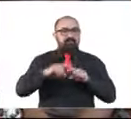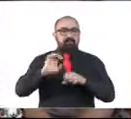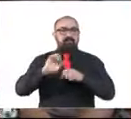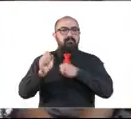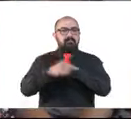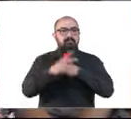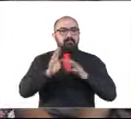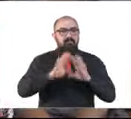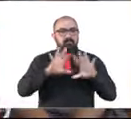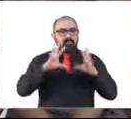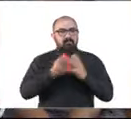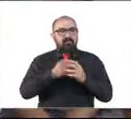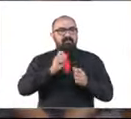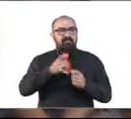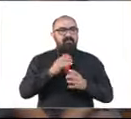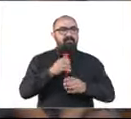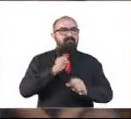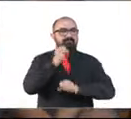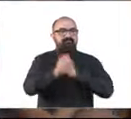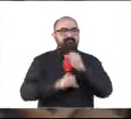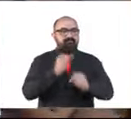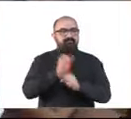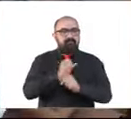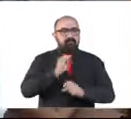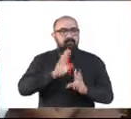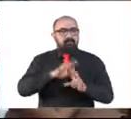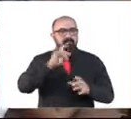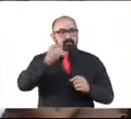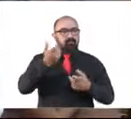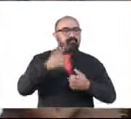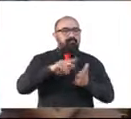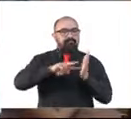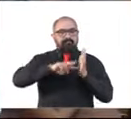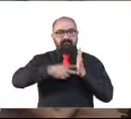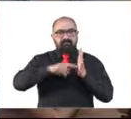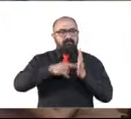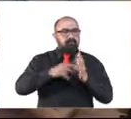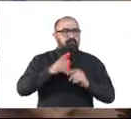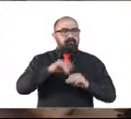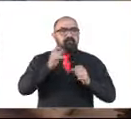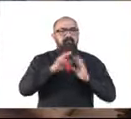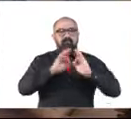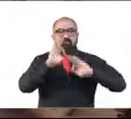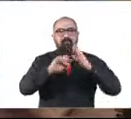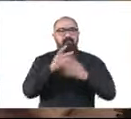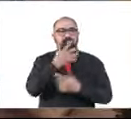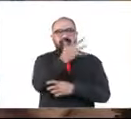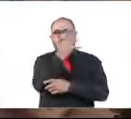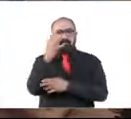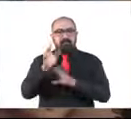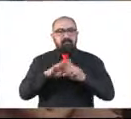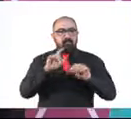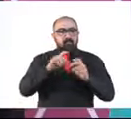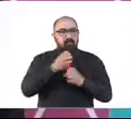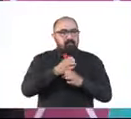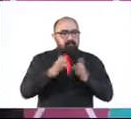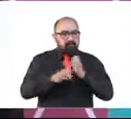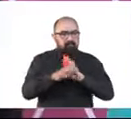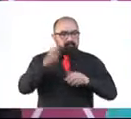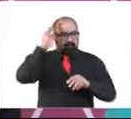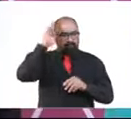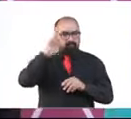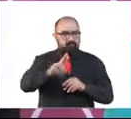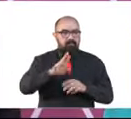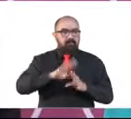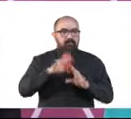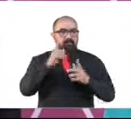y en organismos internacionales. Ingeniero agrónomo, filotecnista por la Escuela Nacional de Agricultura y también con maestría en ciencias